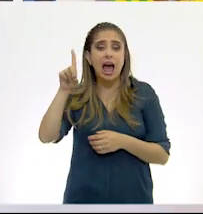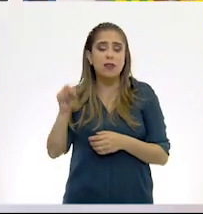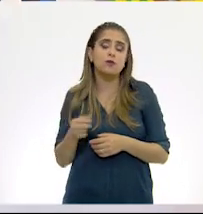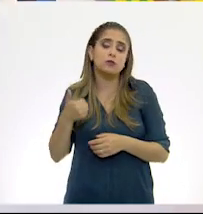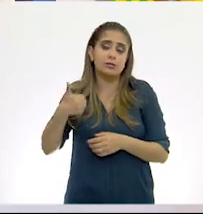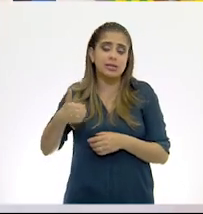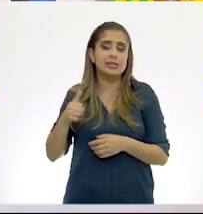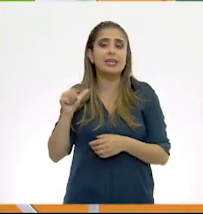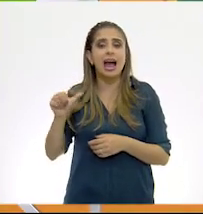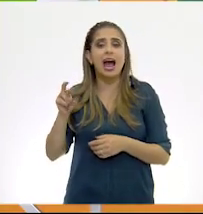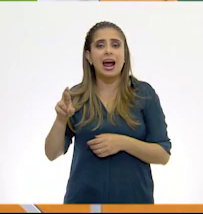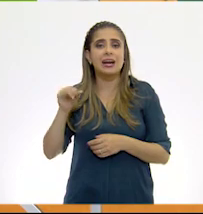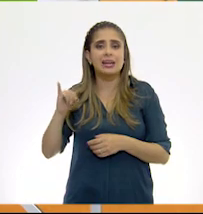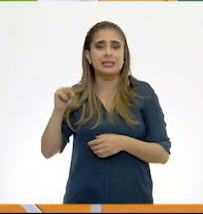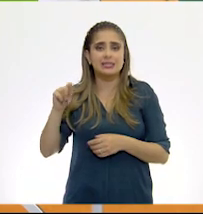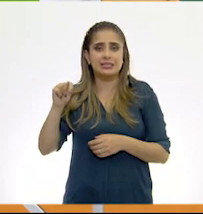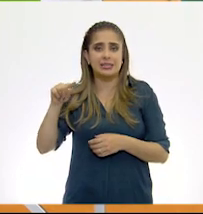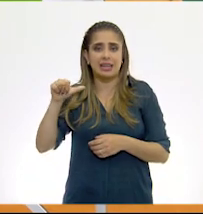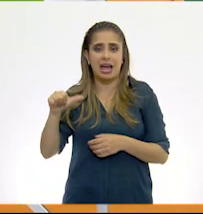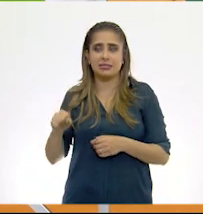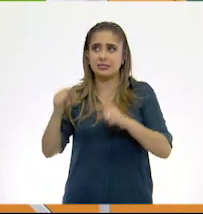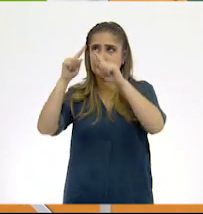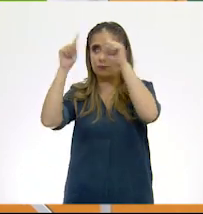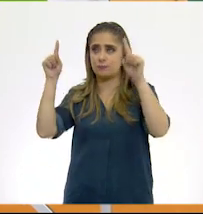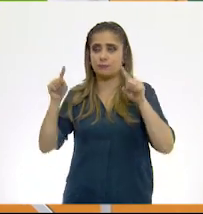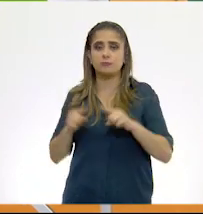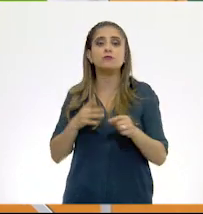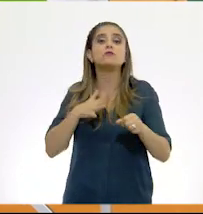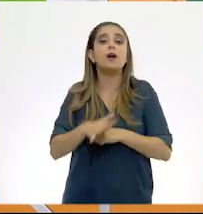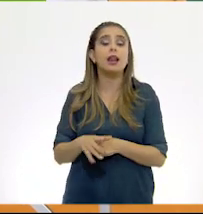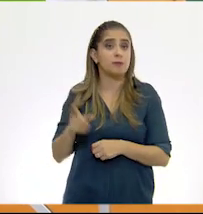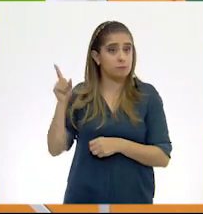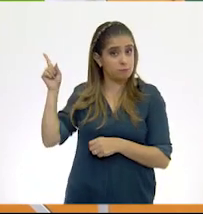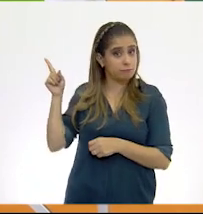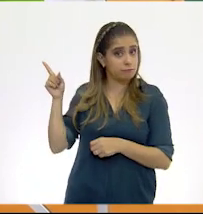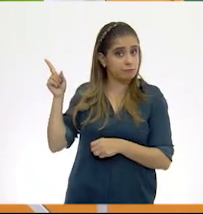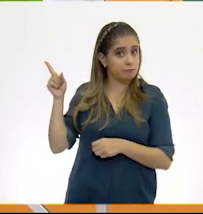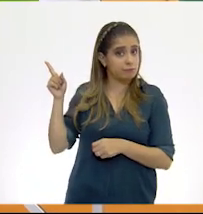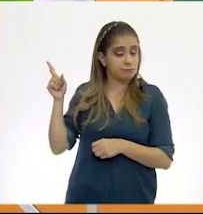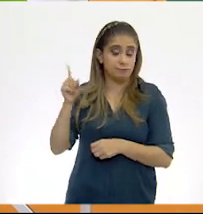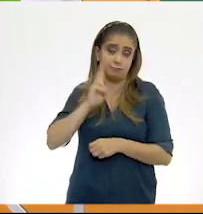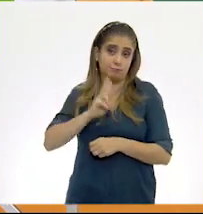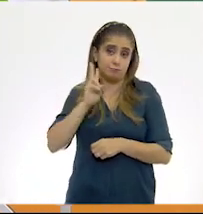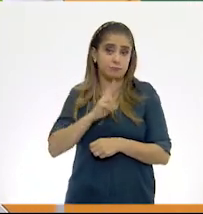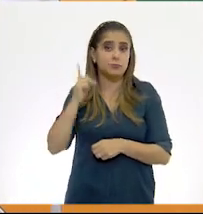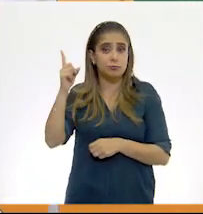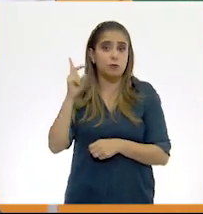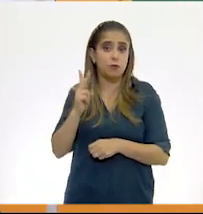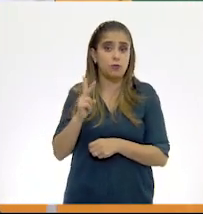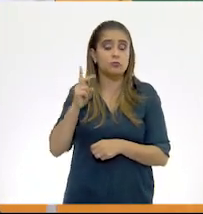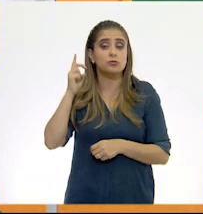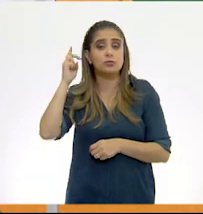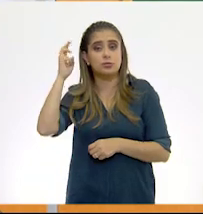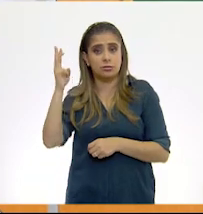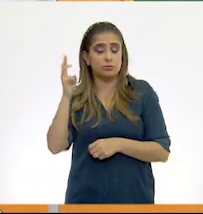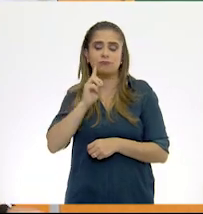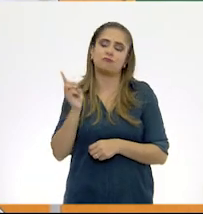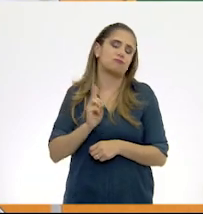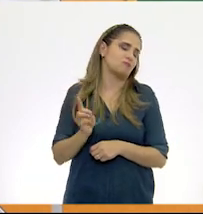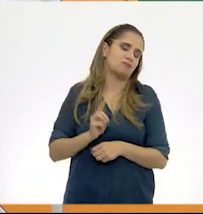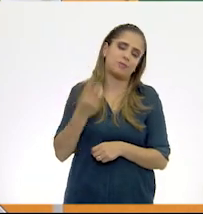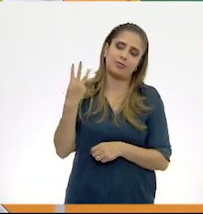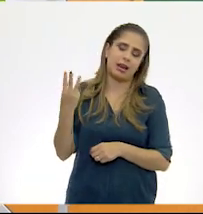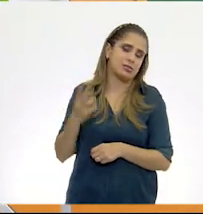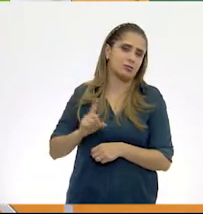Bueno, ayúdenme a identificar esa figura. ¿Será esta figura? Vamos a ver, vamos a contar. Uno, dos, no,